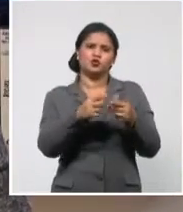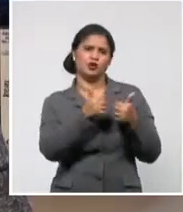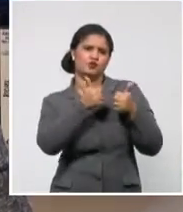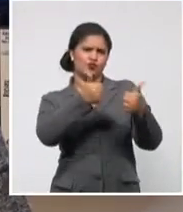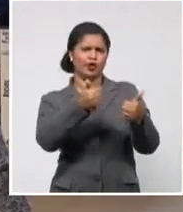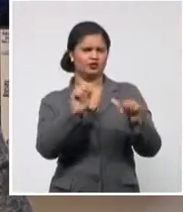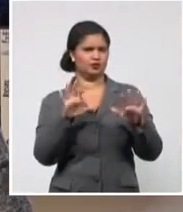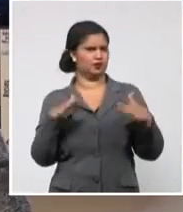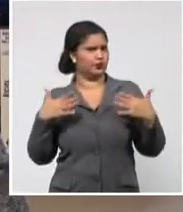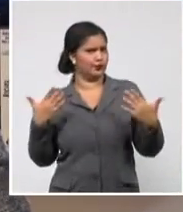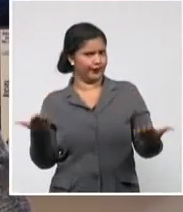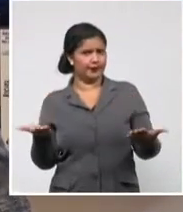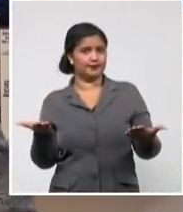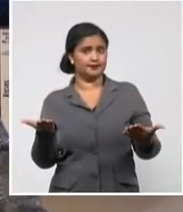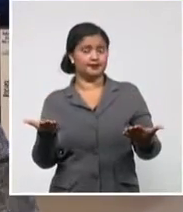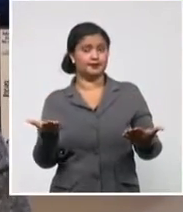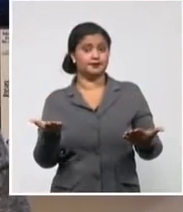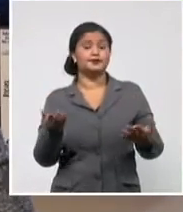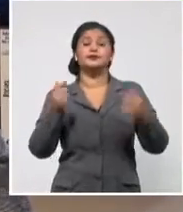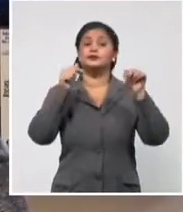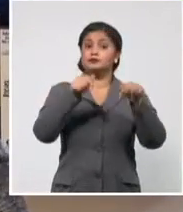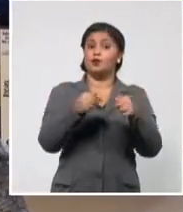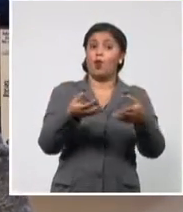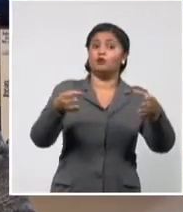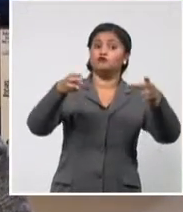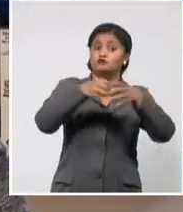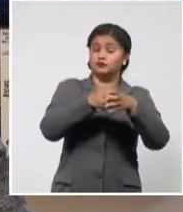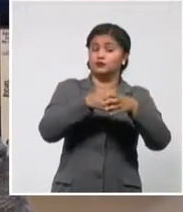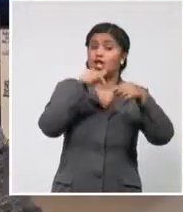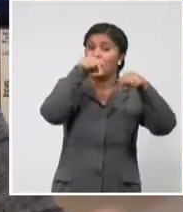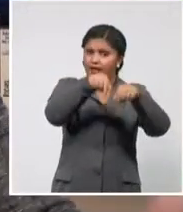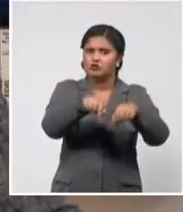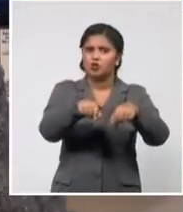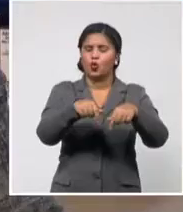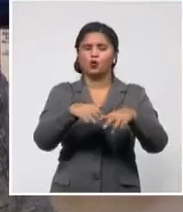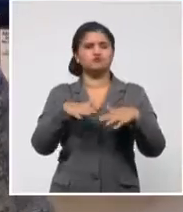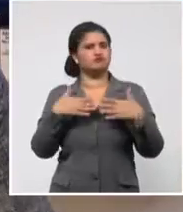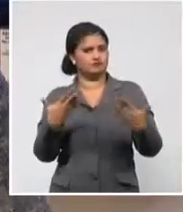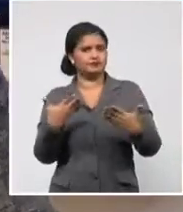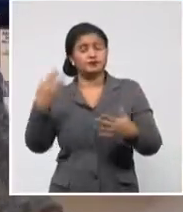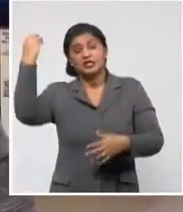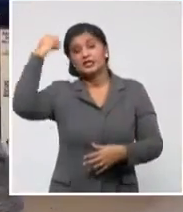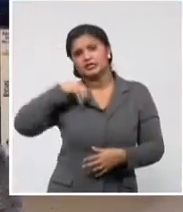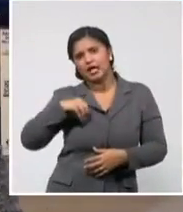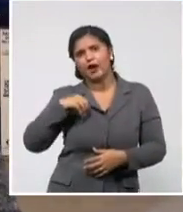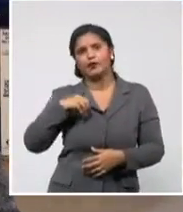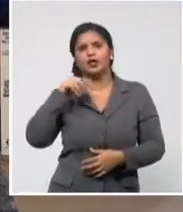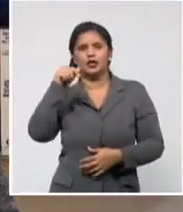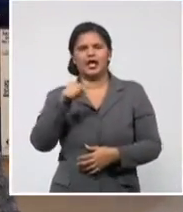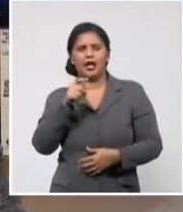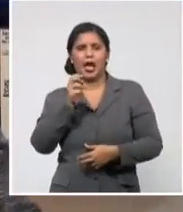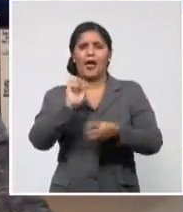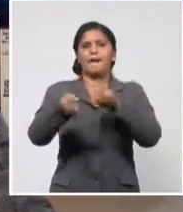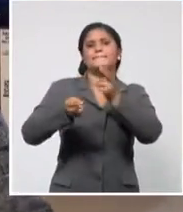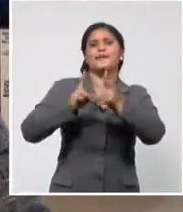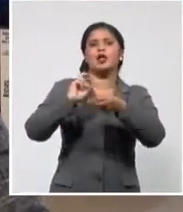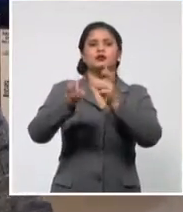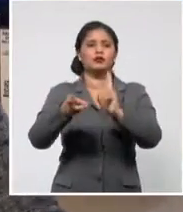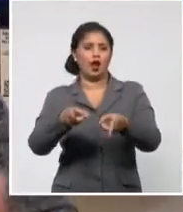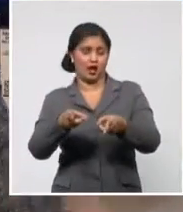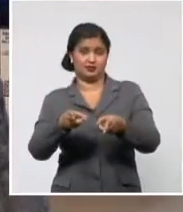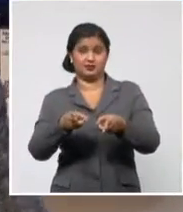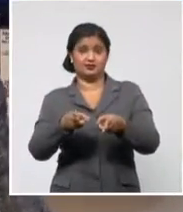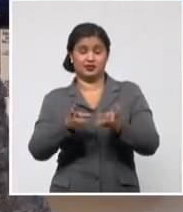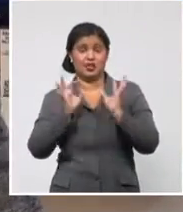de que es una izquierda, la verdadera izquierda, que supo lo que era gobernar en muchos casos, que